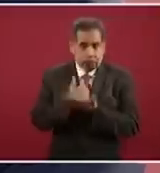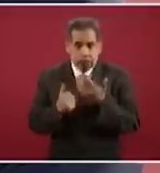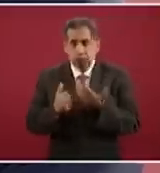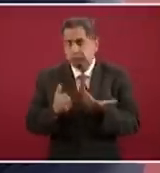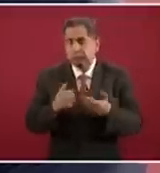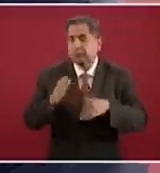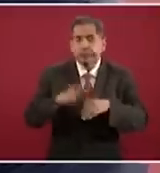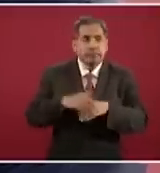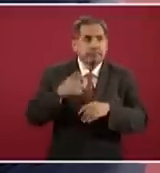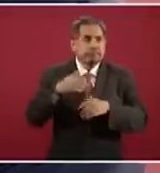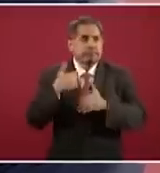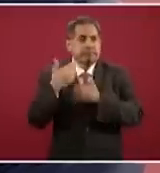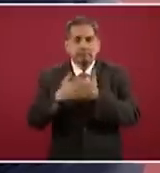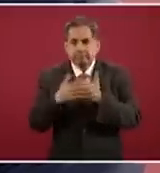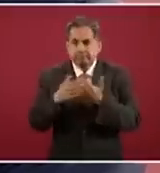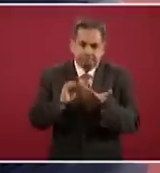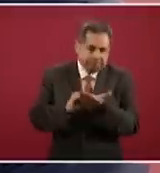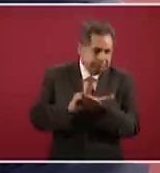inversiones,